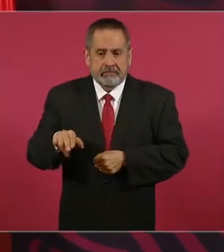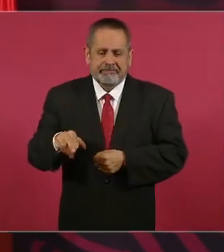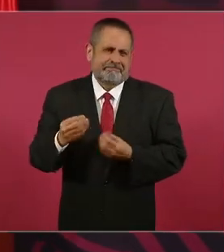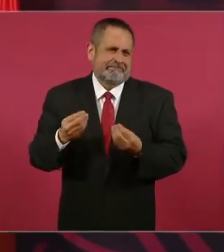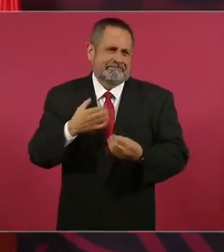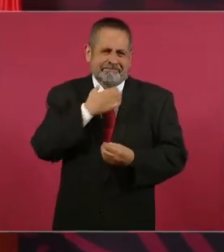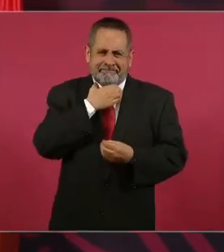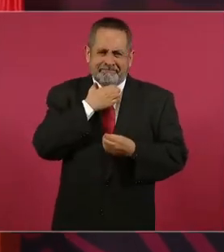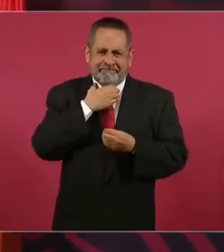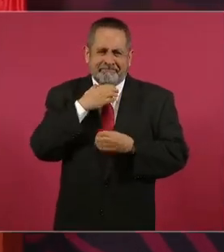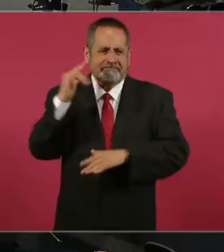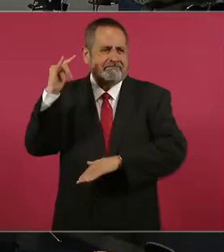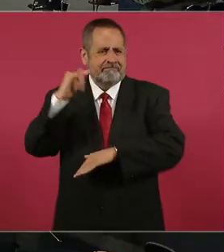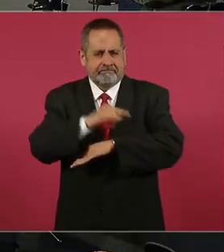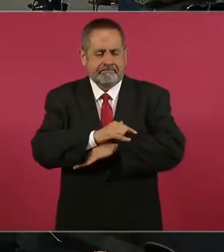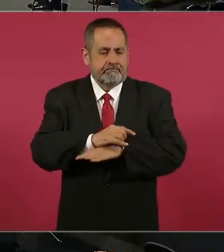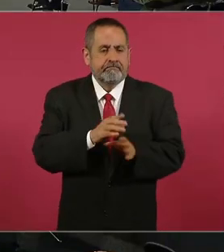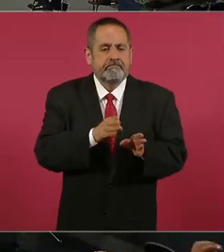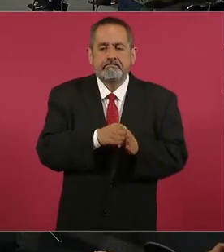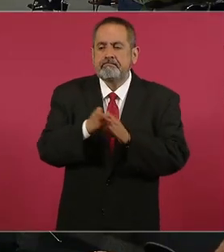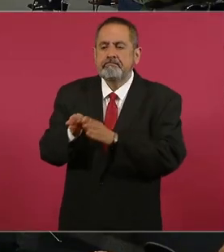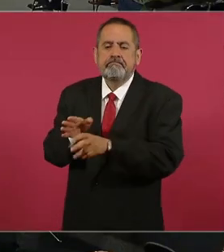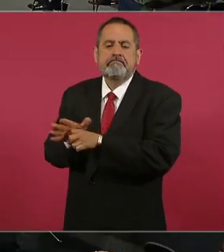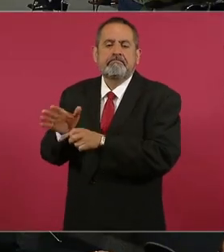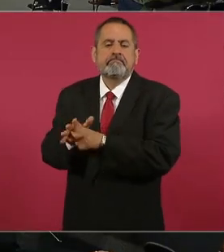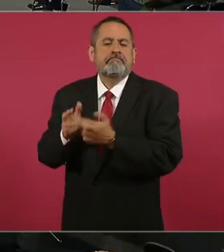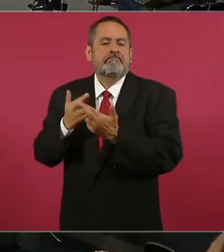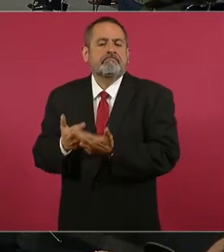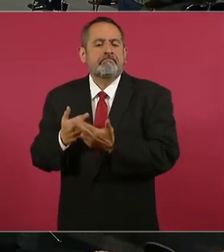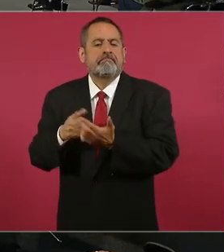el aeropuerto de Tulum va a ayudar mucho